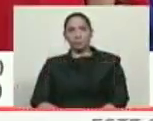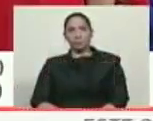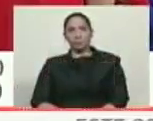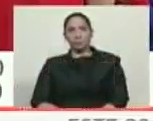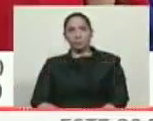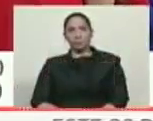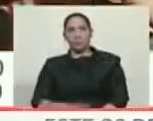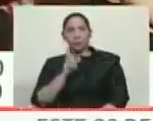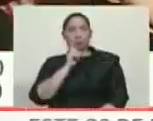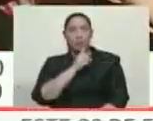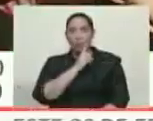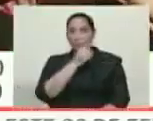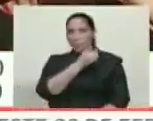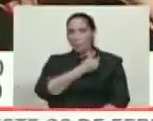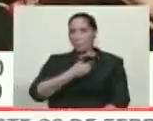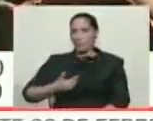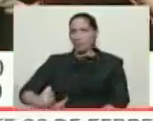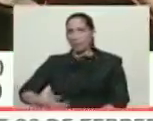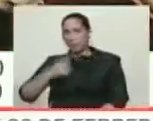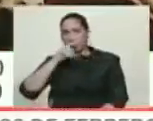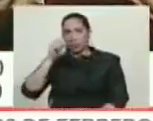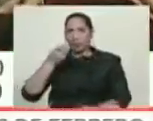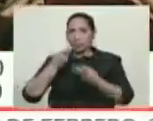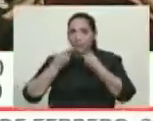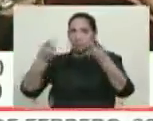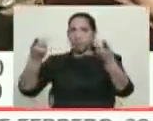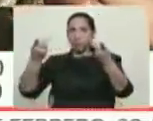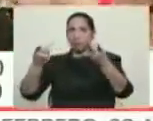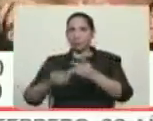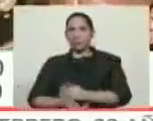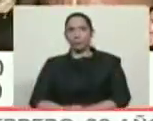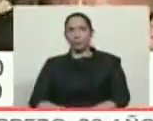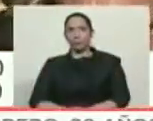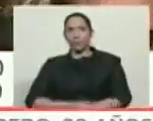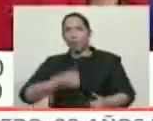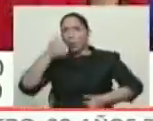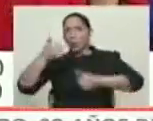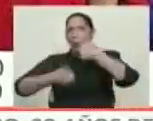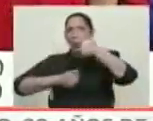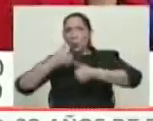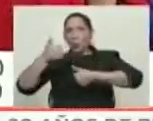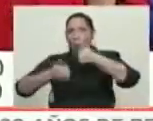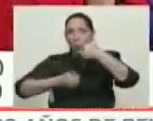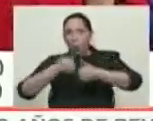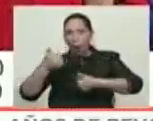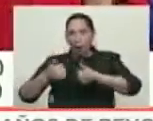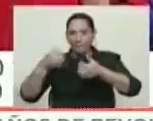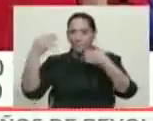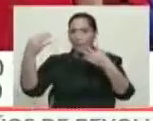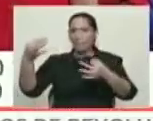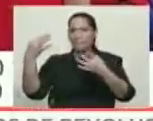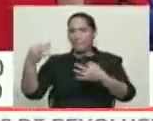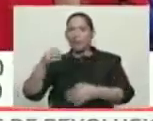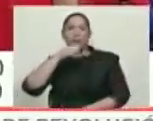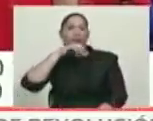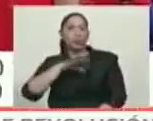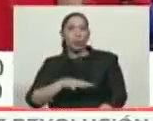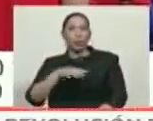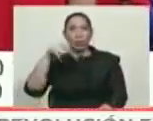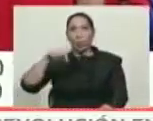en nombre del presidente les traía un mensaje. ¿Cuál es el papel histórico de ustedes hoy? El papel